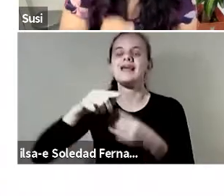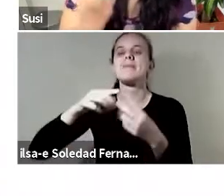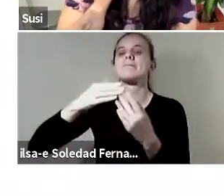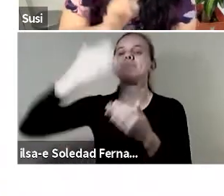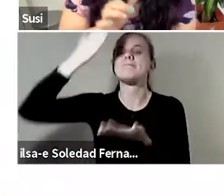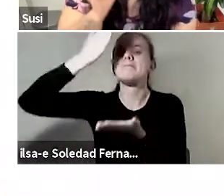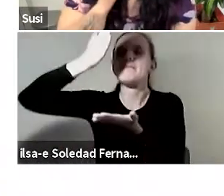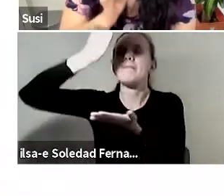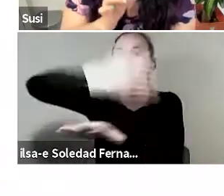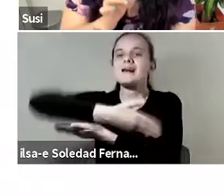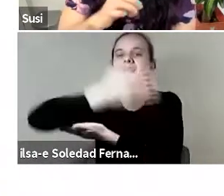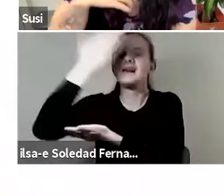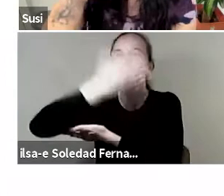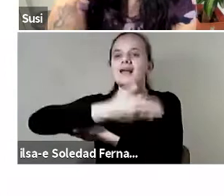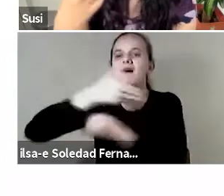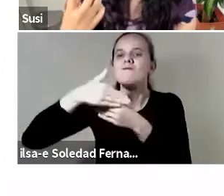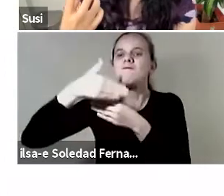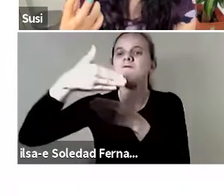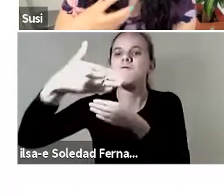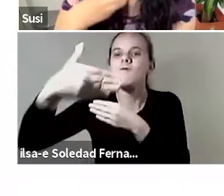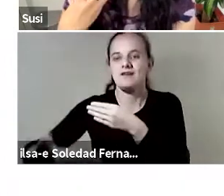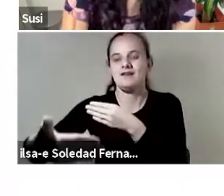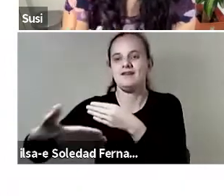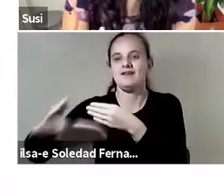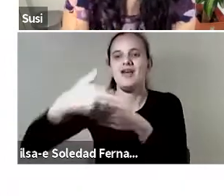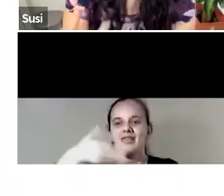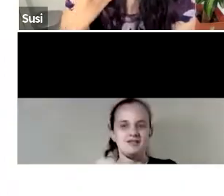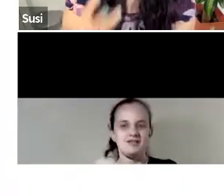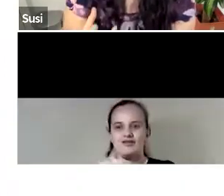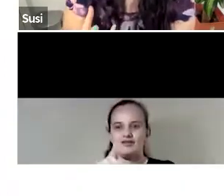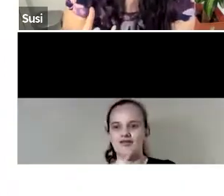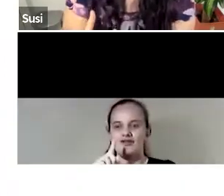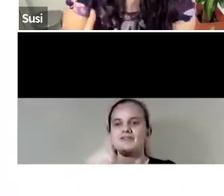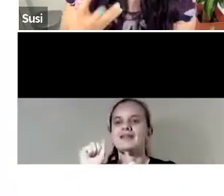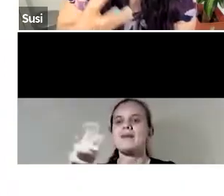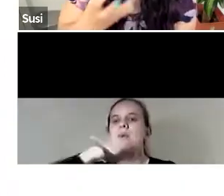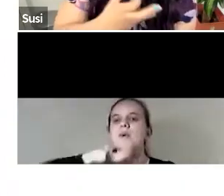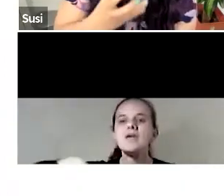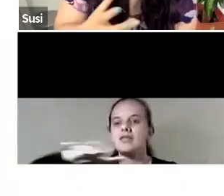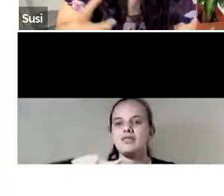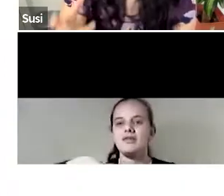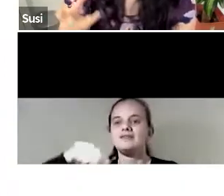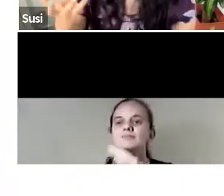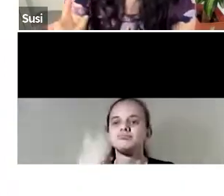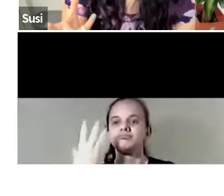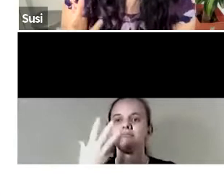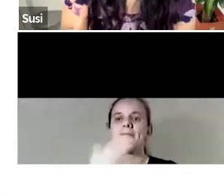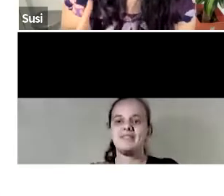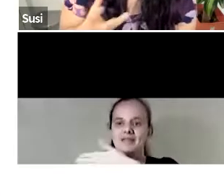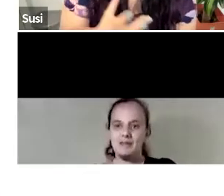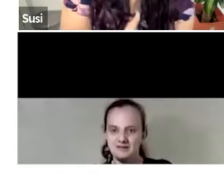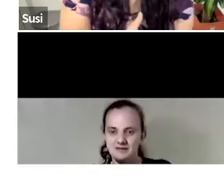no es en sí un impedimento, sino que el impedimento está afuera y es la barrera y la inaccesibilidad del